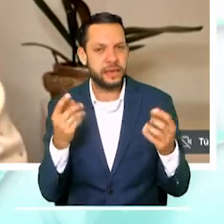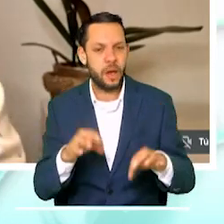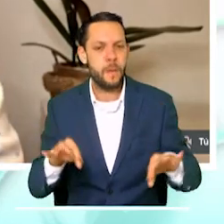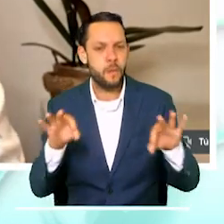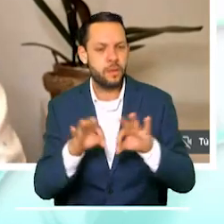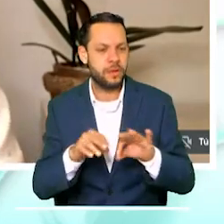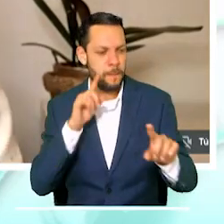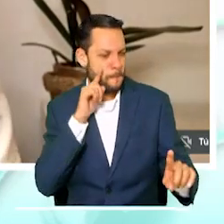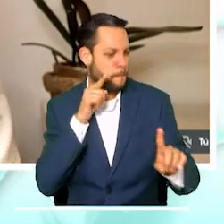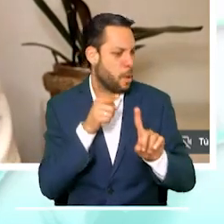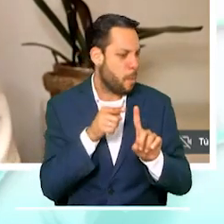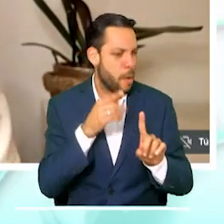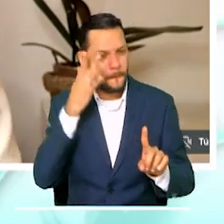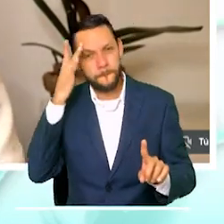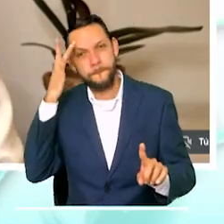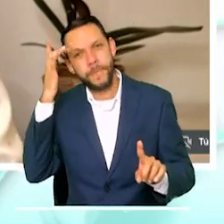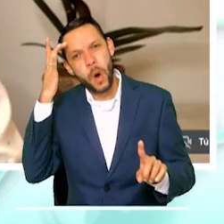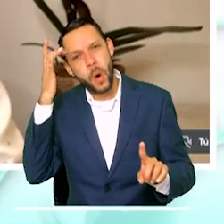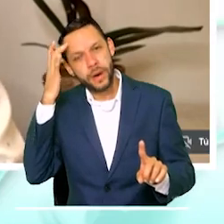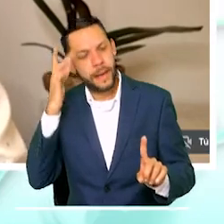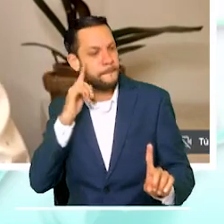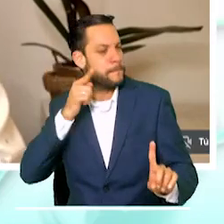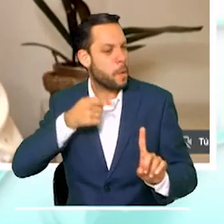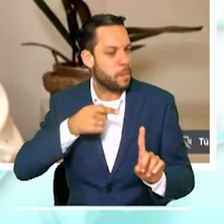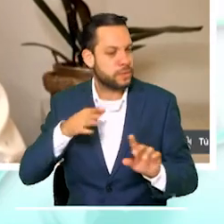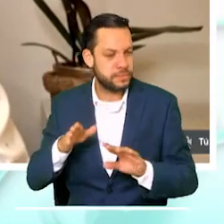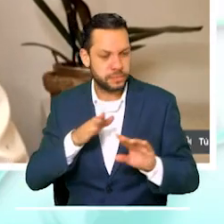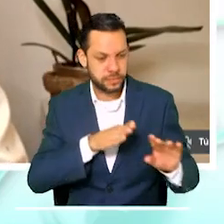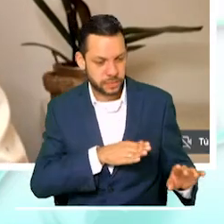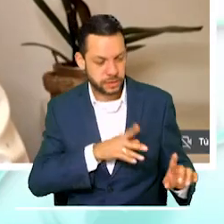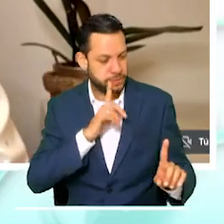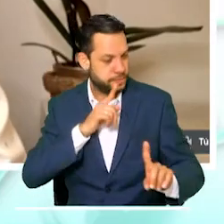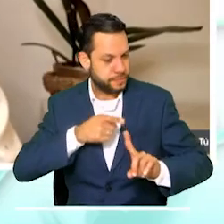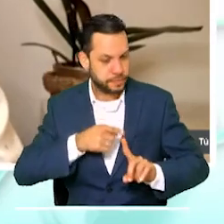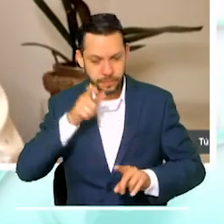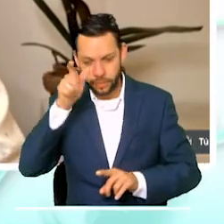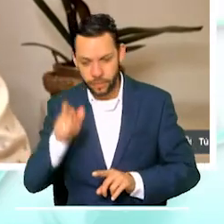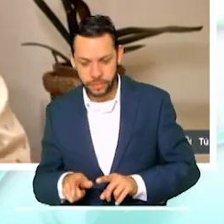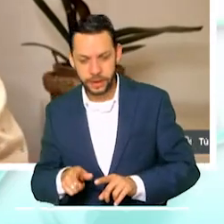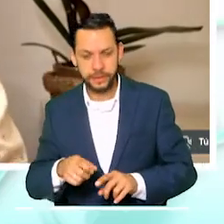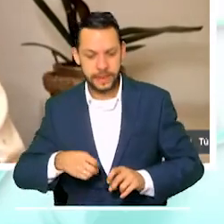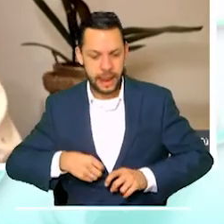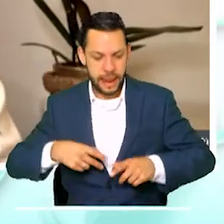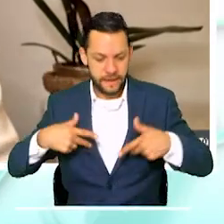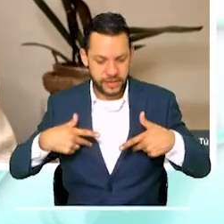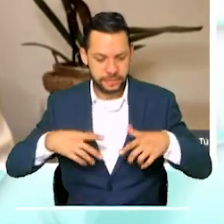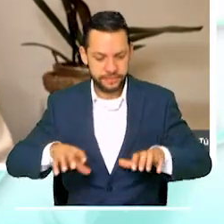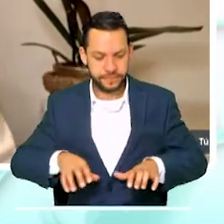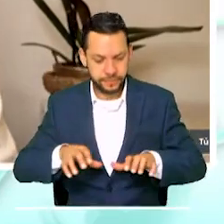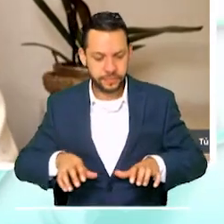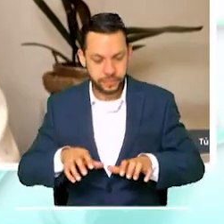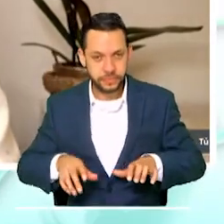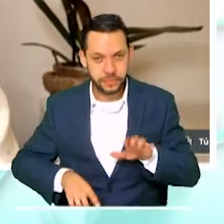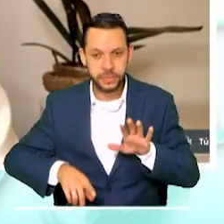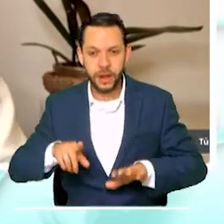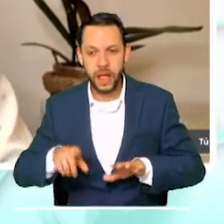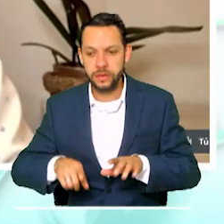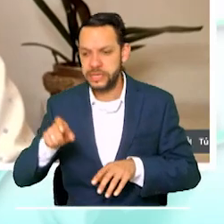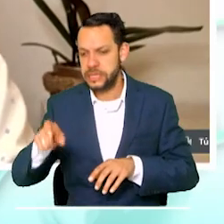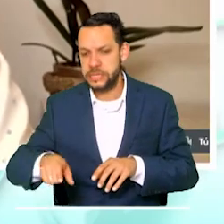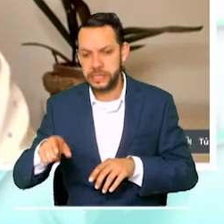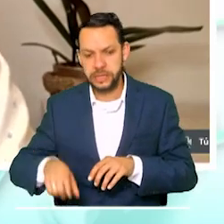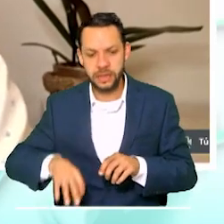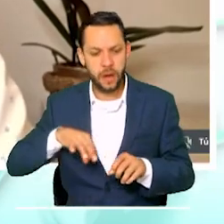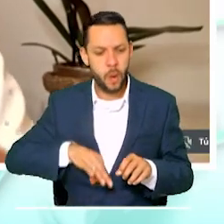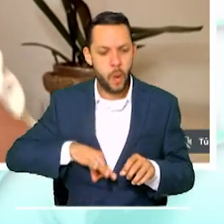esta enfermedad apareció en mí? ¿Cuál es el propósito de tener una persona en mi vida que no ahorra como yo ahorro?